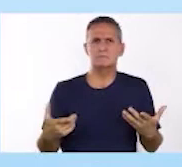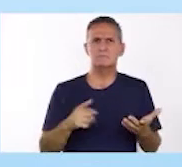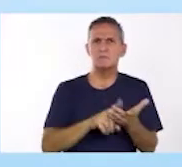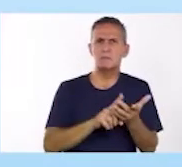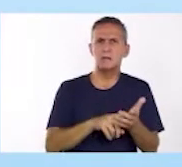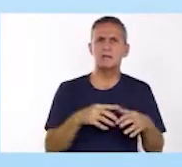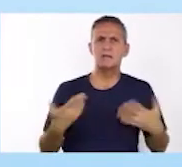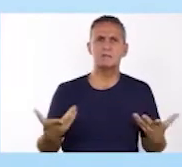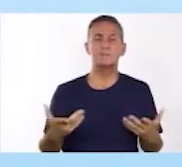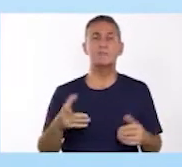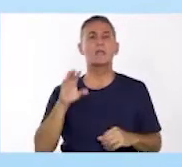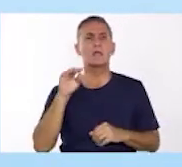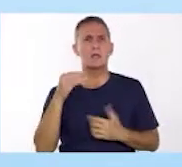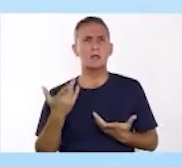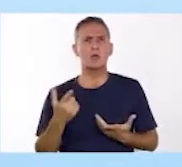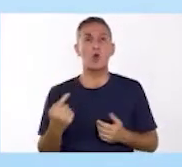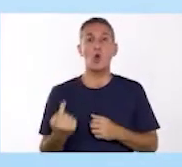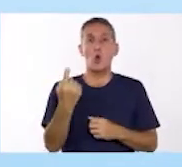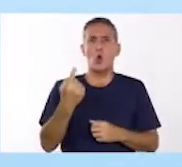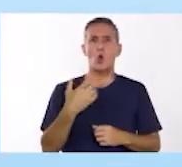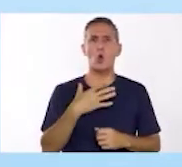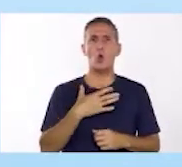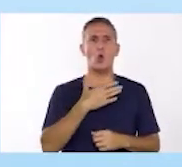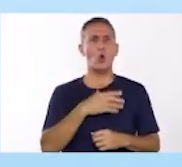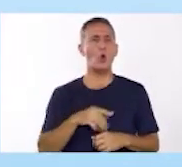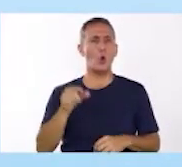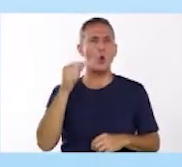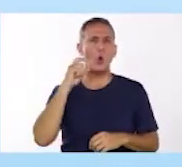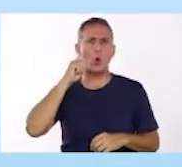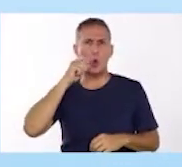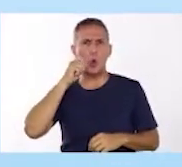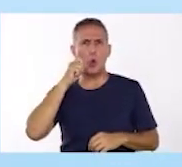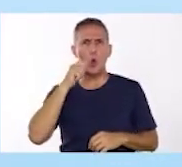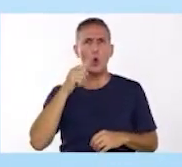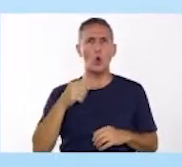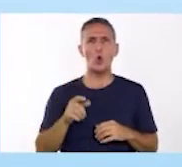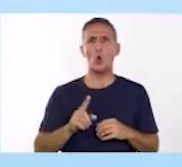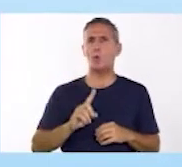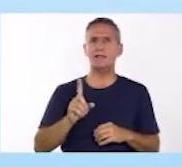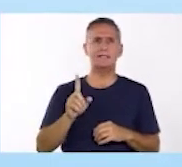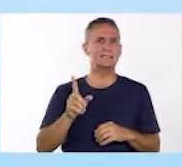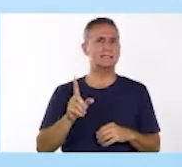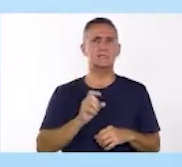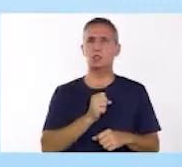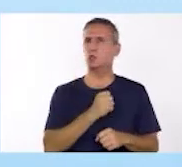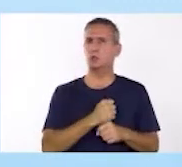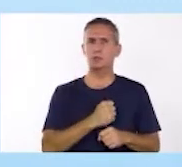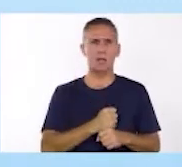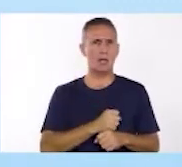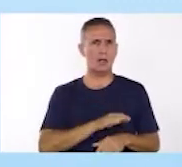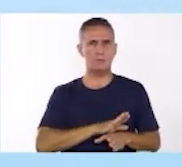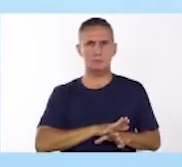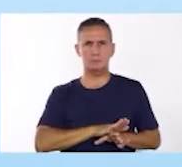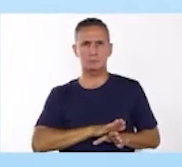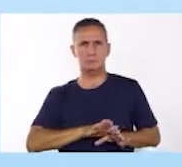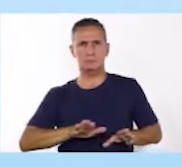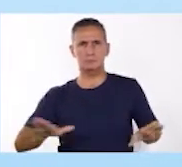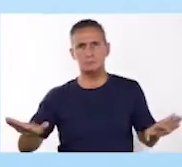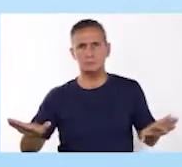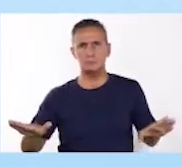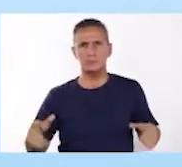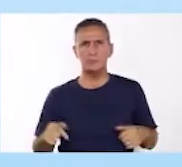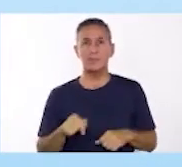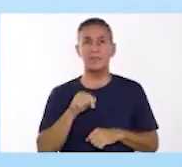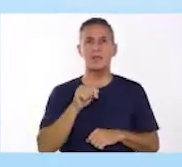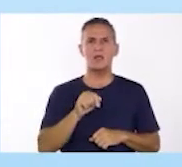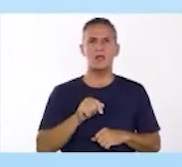Gregorio. Dice, un hombre retirado desde hace más de 5 años, él no ha estado trabajando,